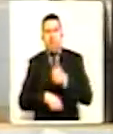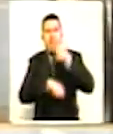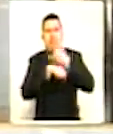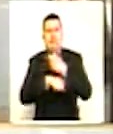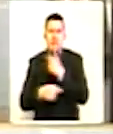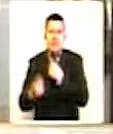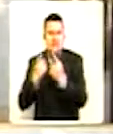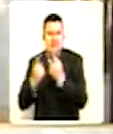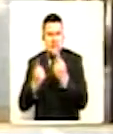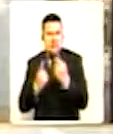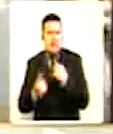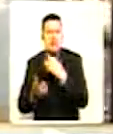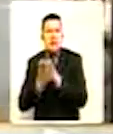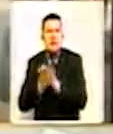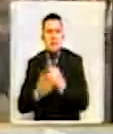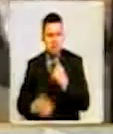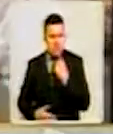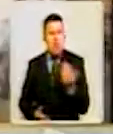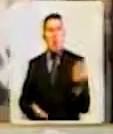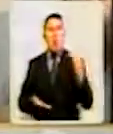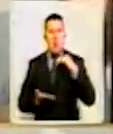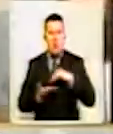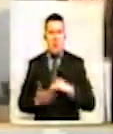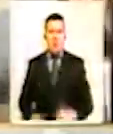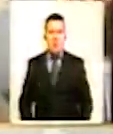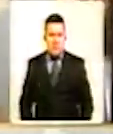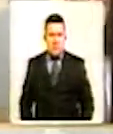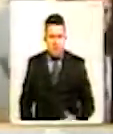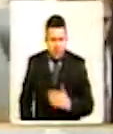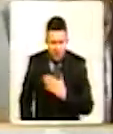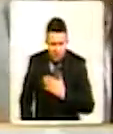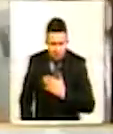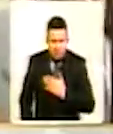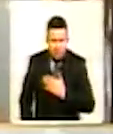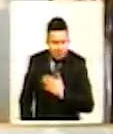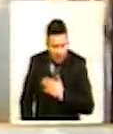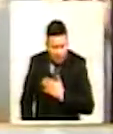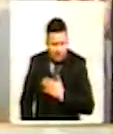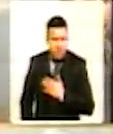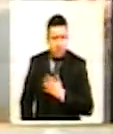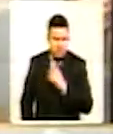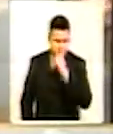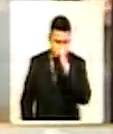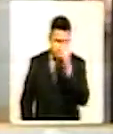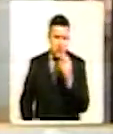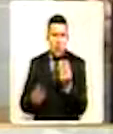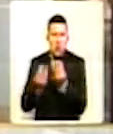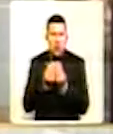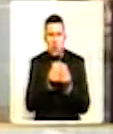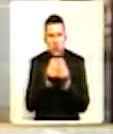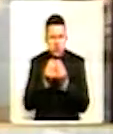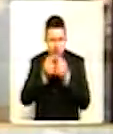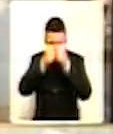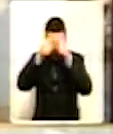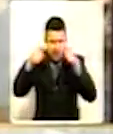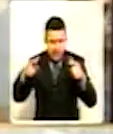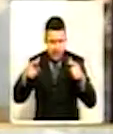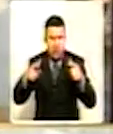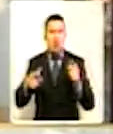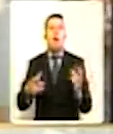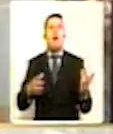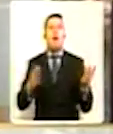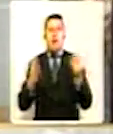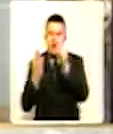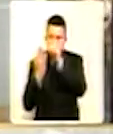En segundo lugar, quiero manifestar aquí públicamente de nuevo mi gratitud con el Honorable Consejo de Estado por